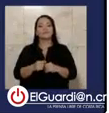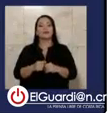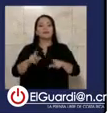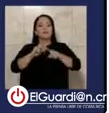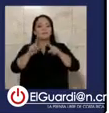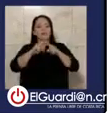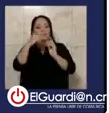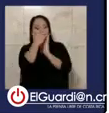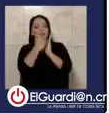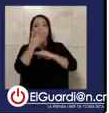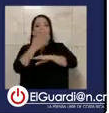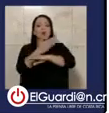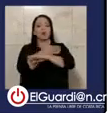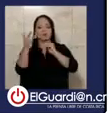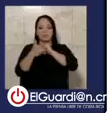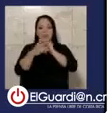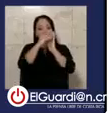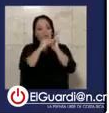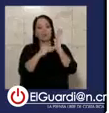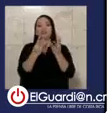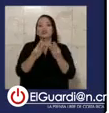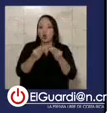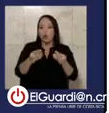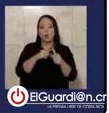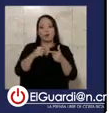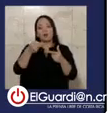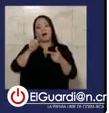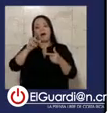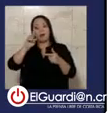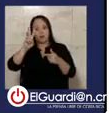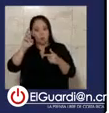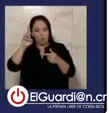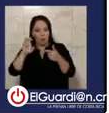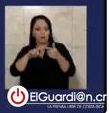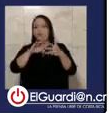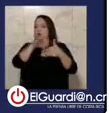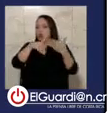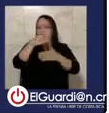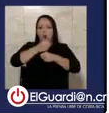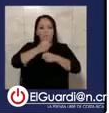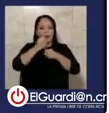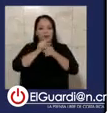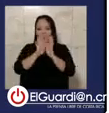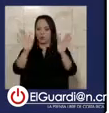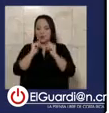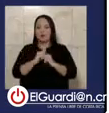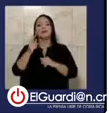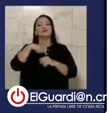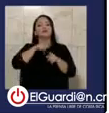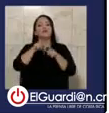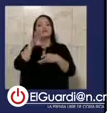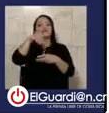de mejoras técnicas en los software, en el hardware y en toda la operación global, incluso